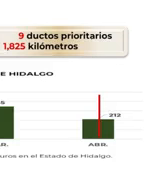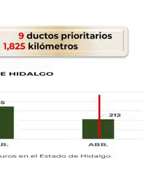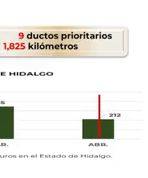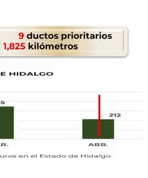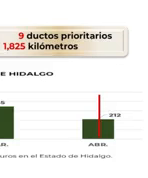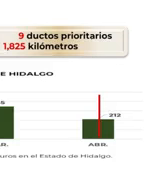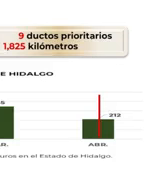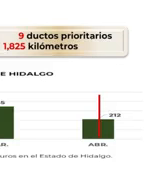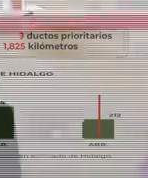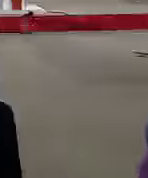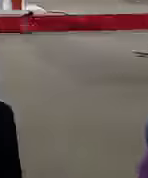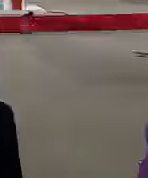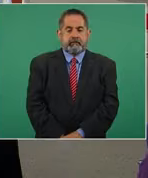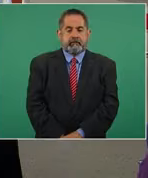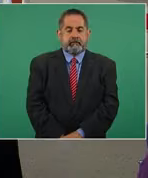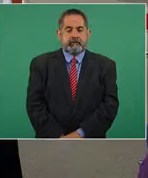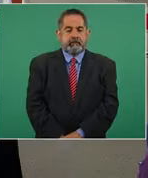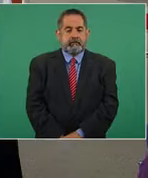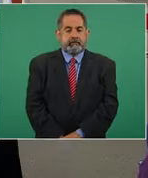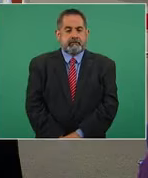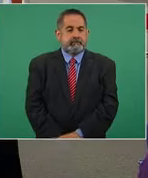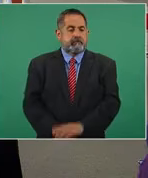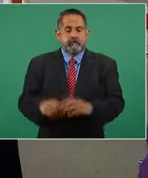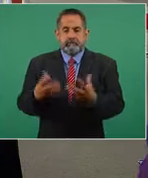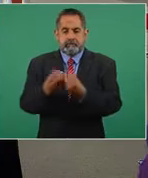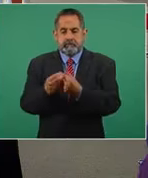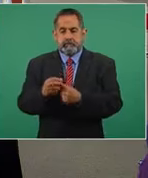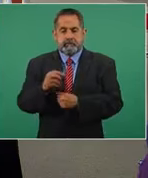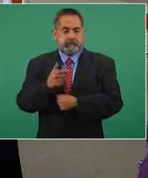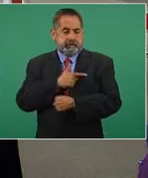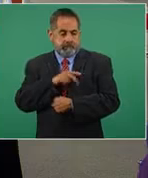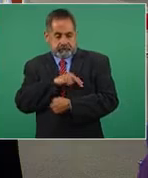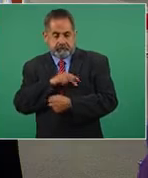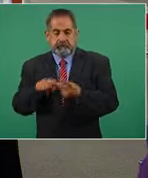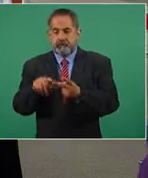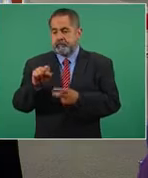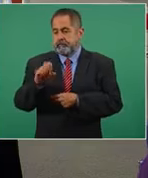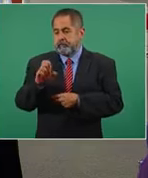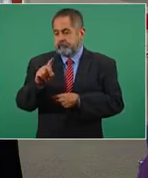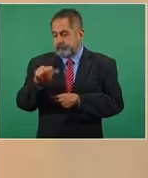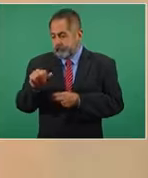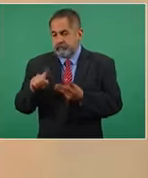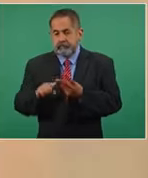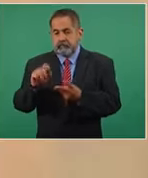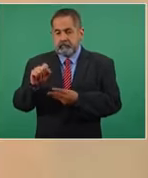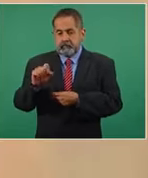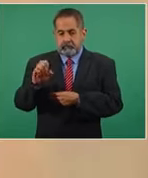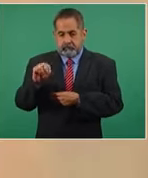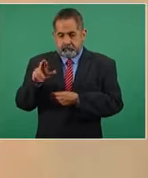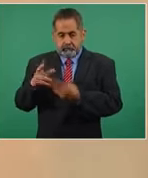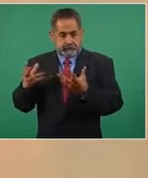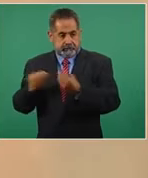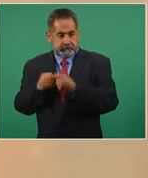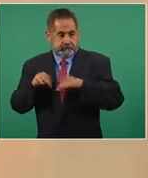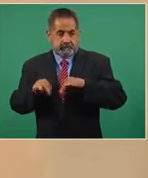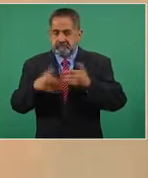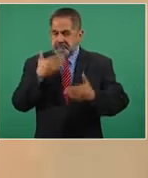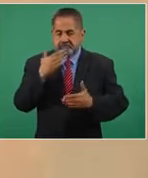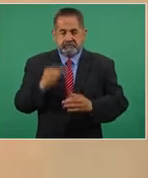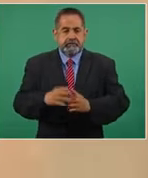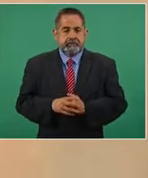de SEMAR, de SEDENA, de Guardia Nacional, darán un resultado adecuado.